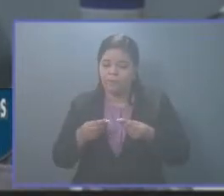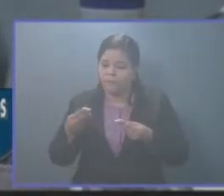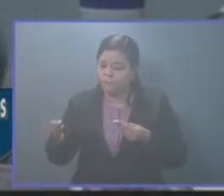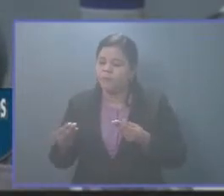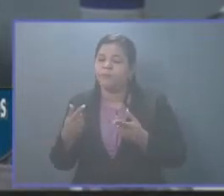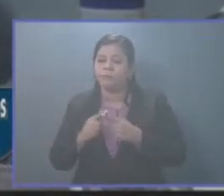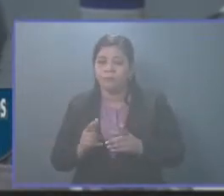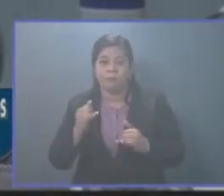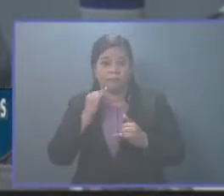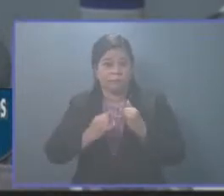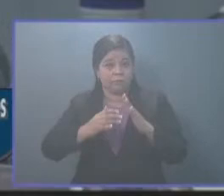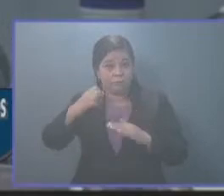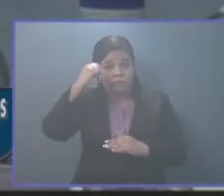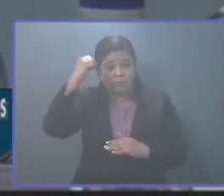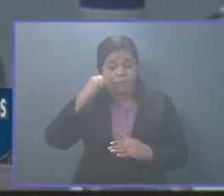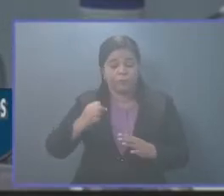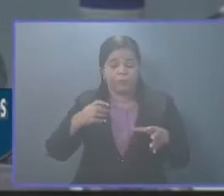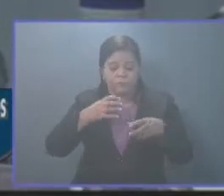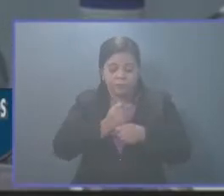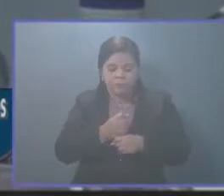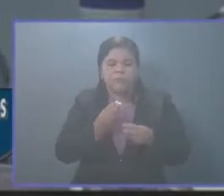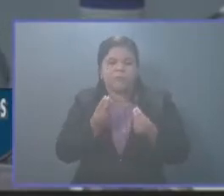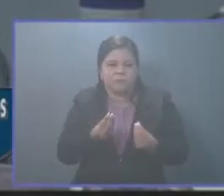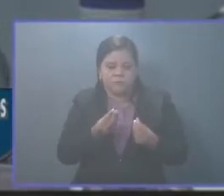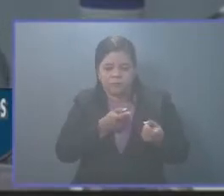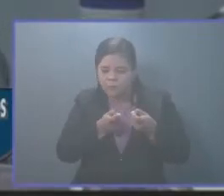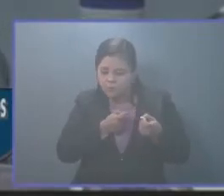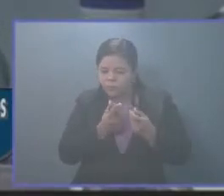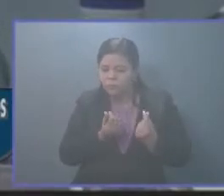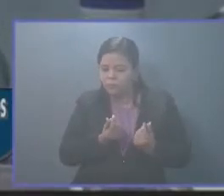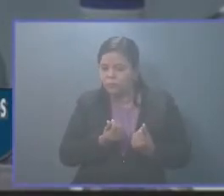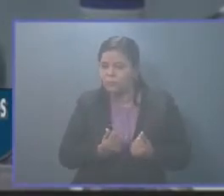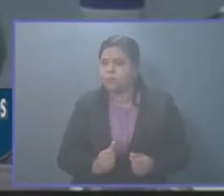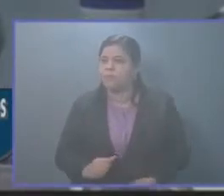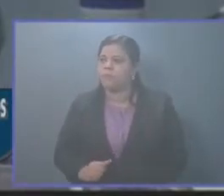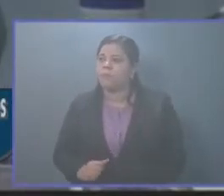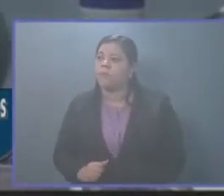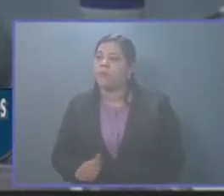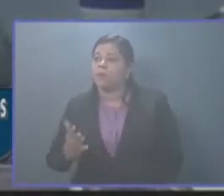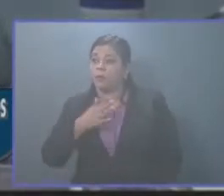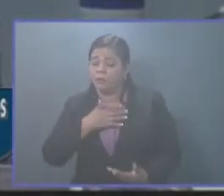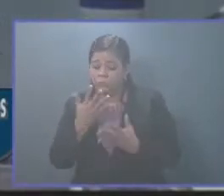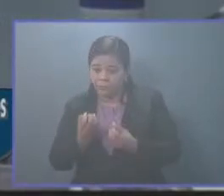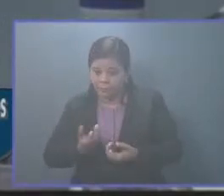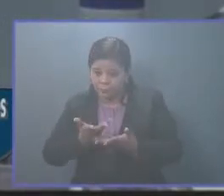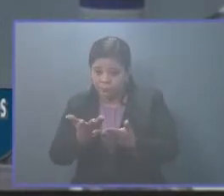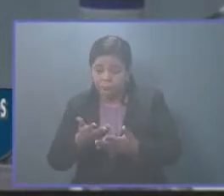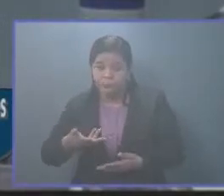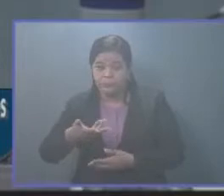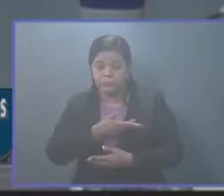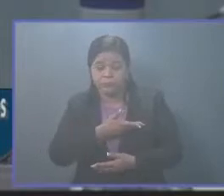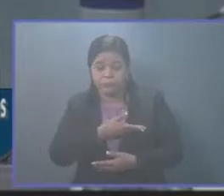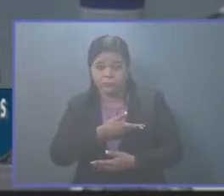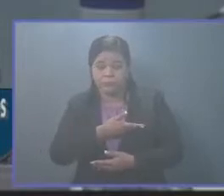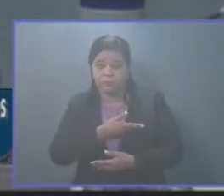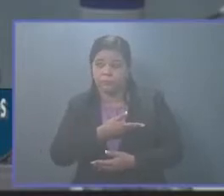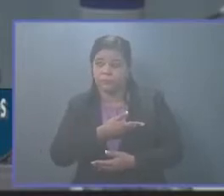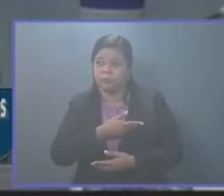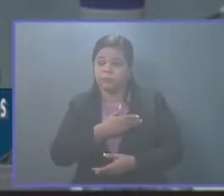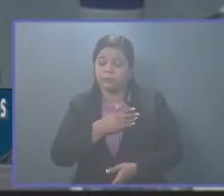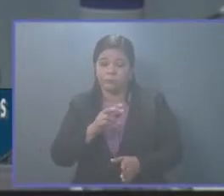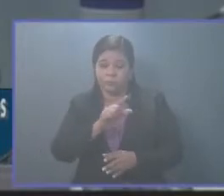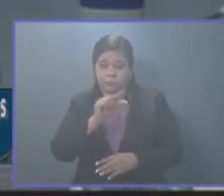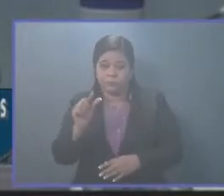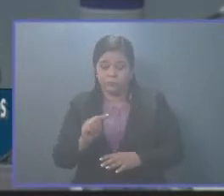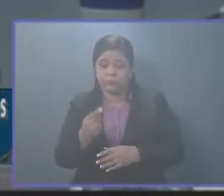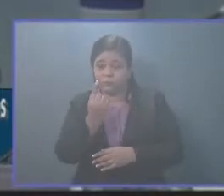las conclusiones de cómo se han manejado el dinero. Quiero externarles en nombre de la mayoría de miembros de la